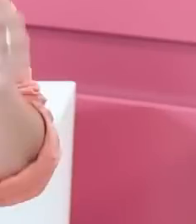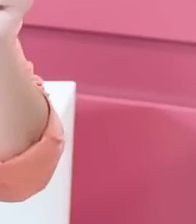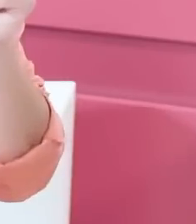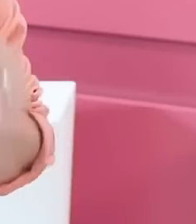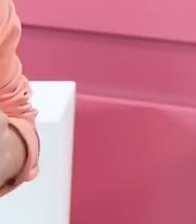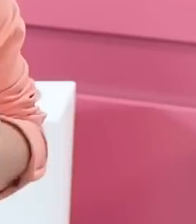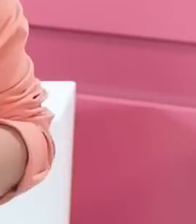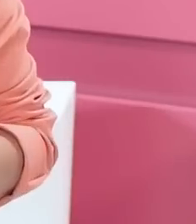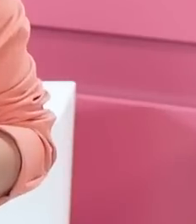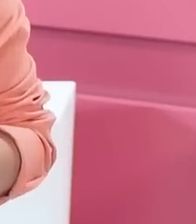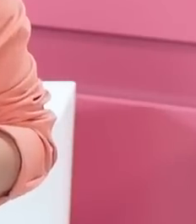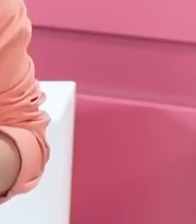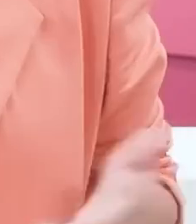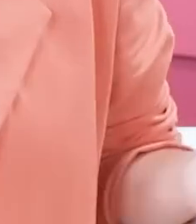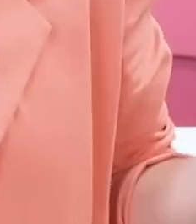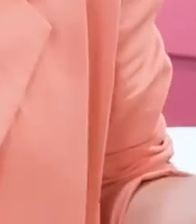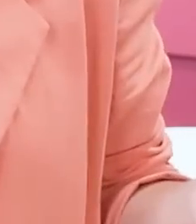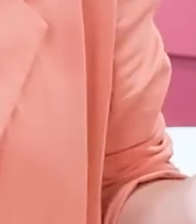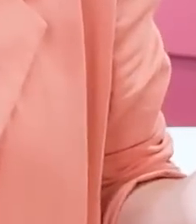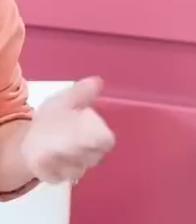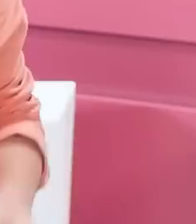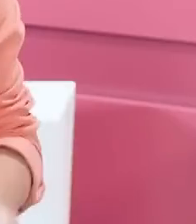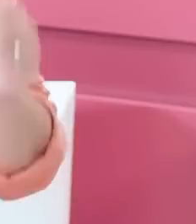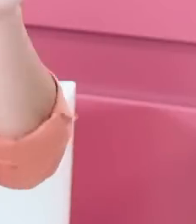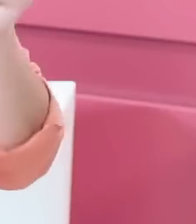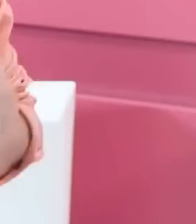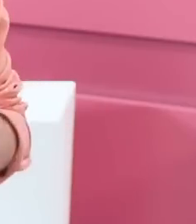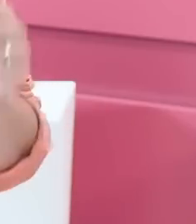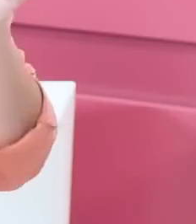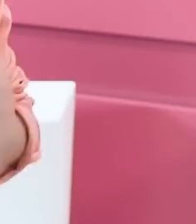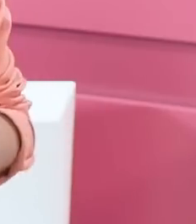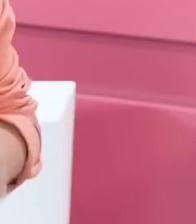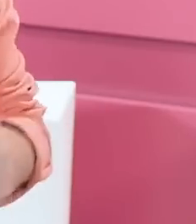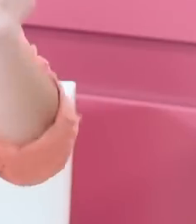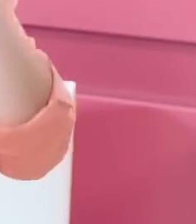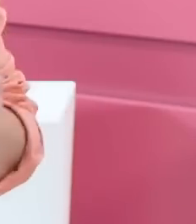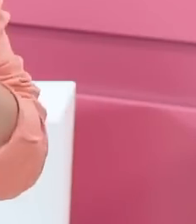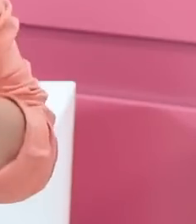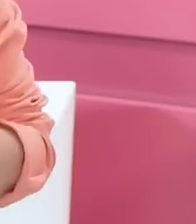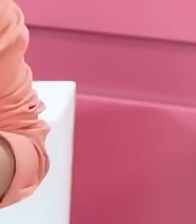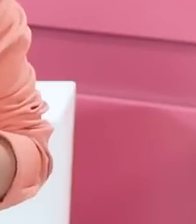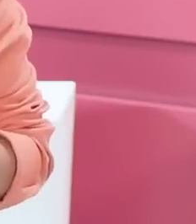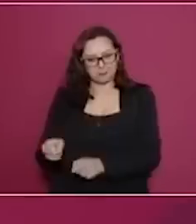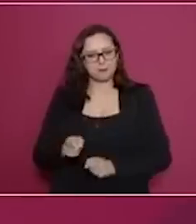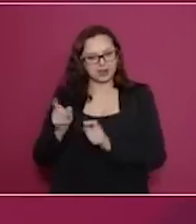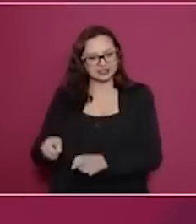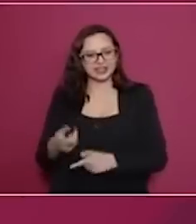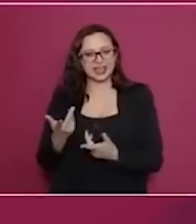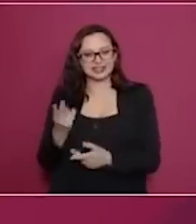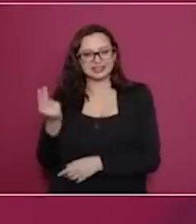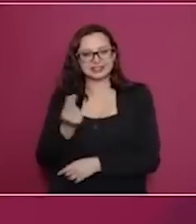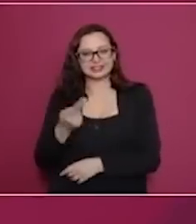que no cuestiona por conveniencia o por necesidad. Y el presidente se aprovecha de esa situación.